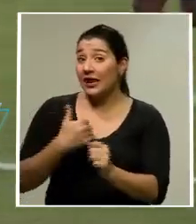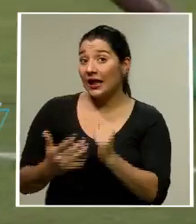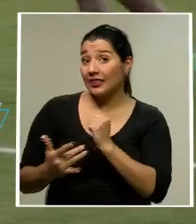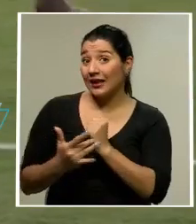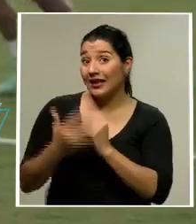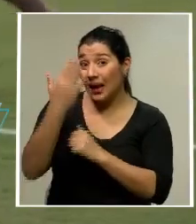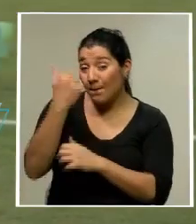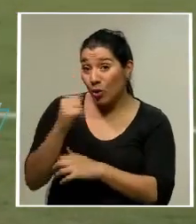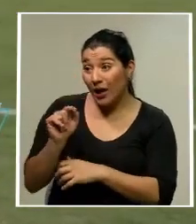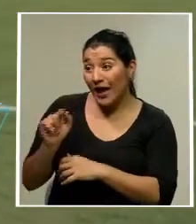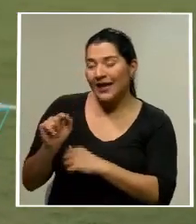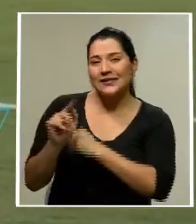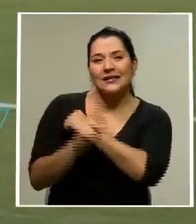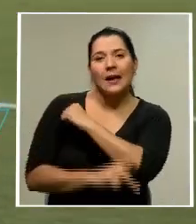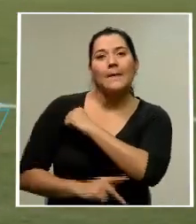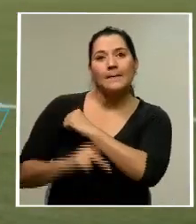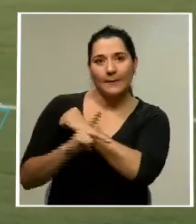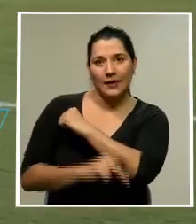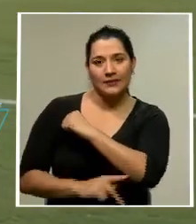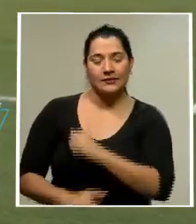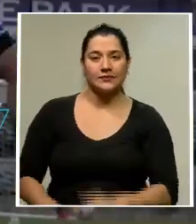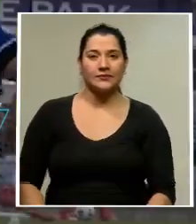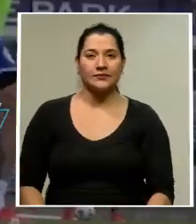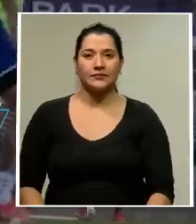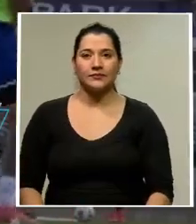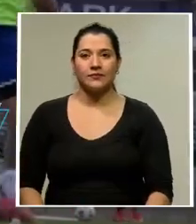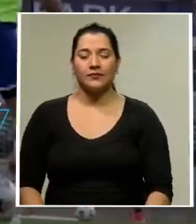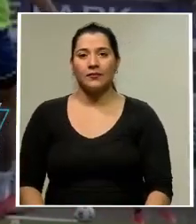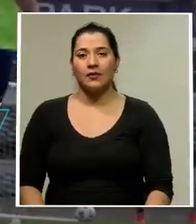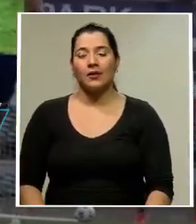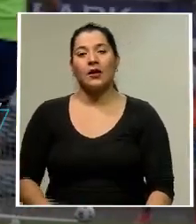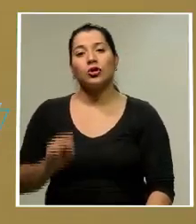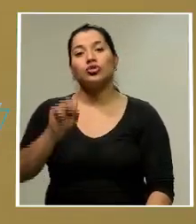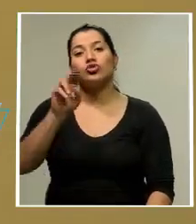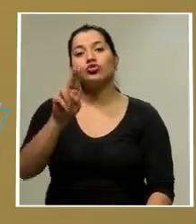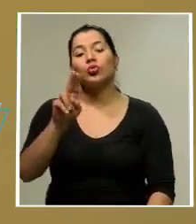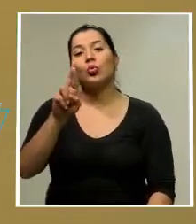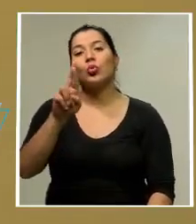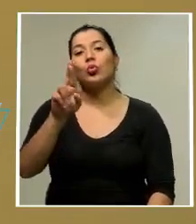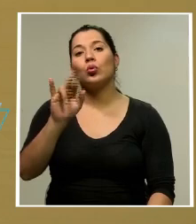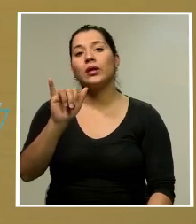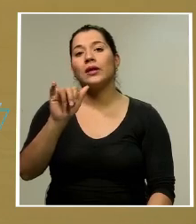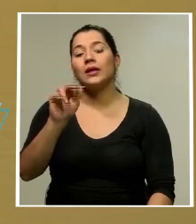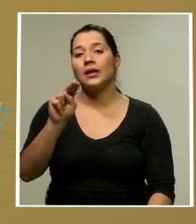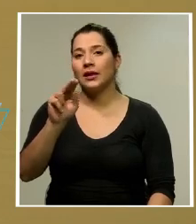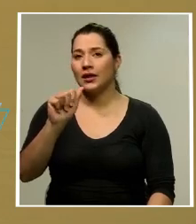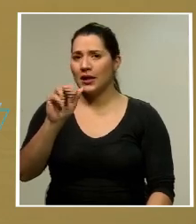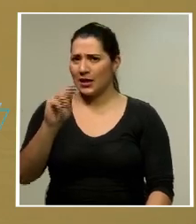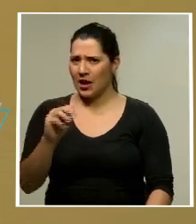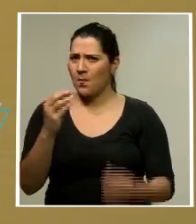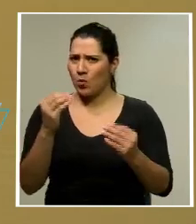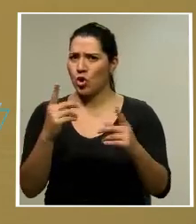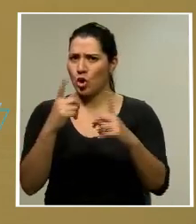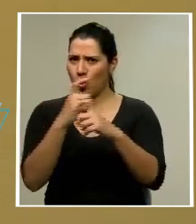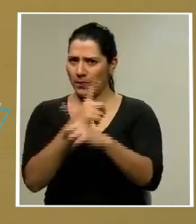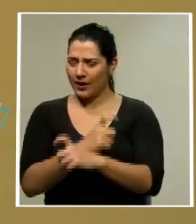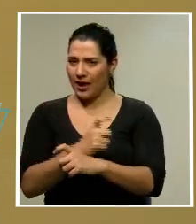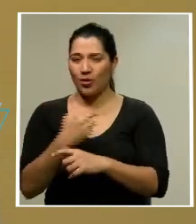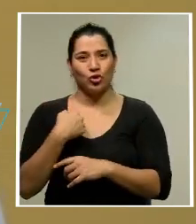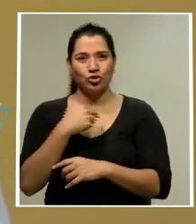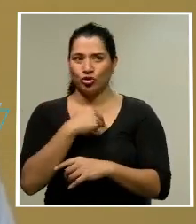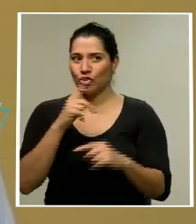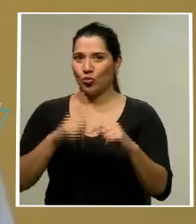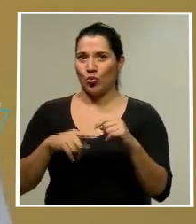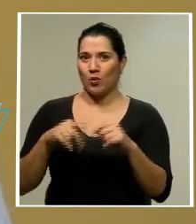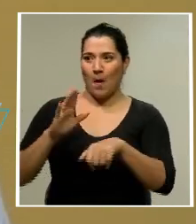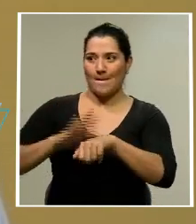que en otrora fuera dominio de los Países Bajos. Precisamente Surinam es un rival complicado, es un rival que no se le puede dar la